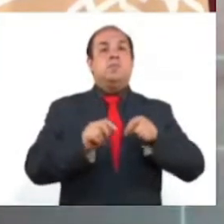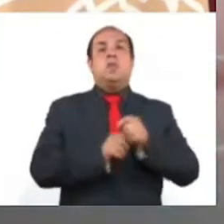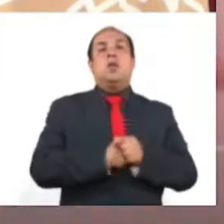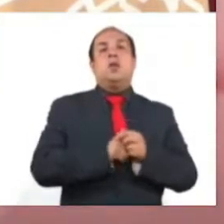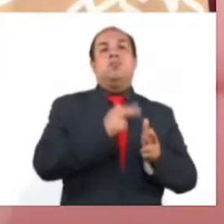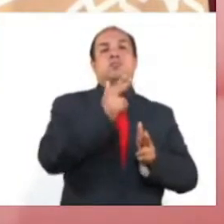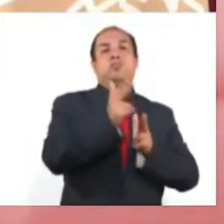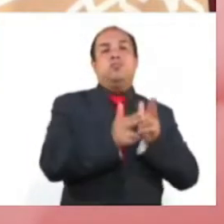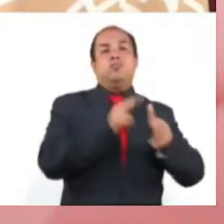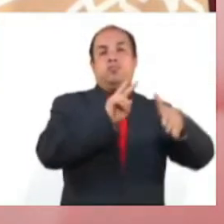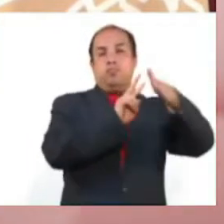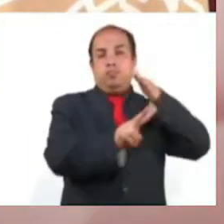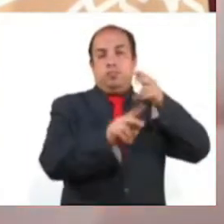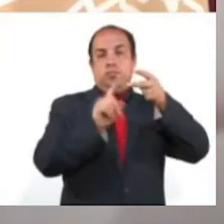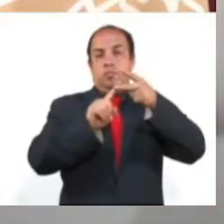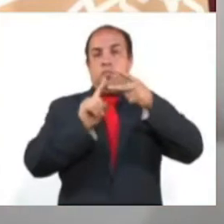tenemos